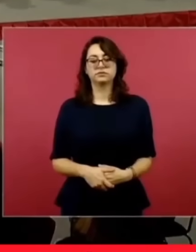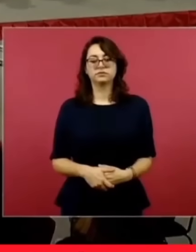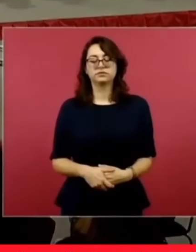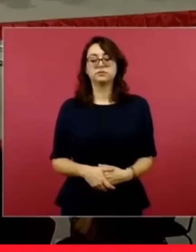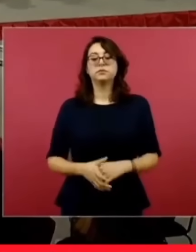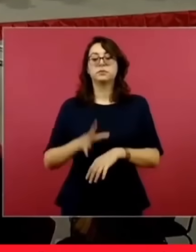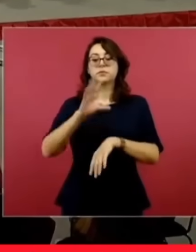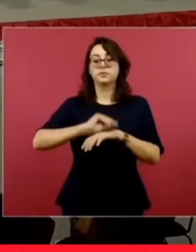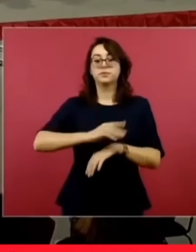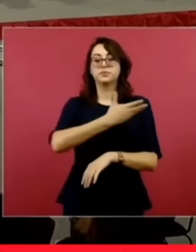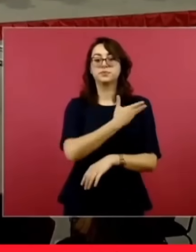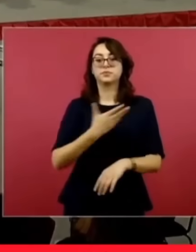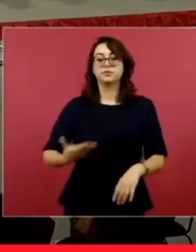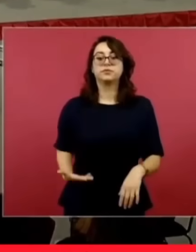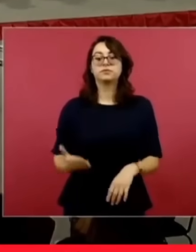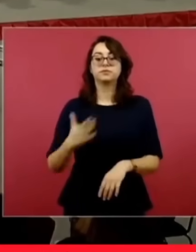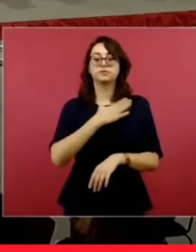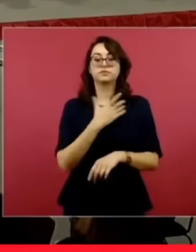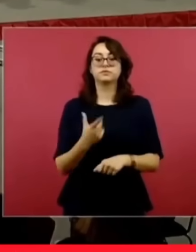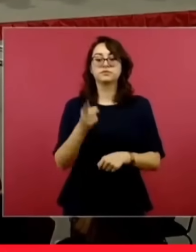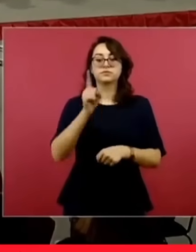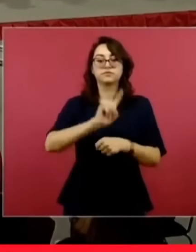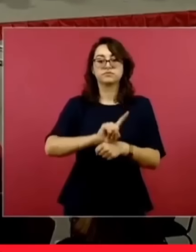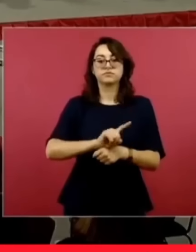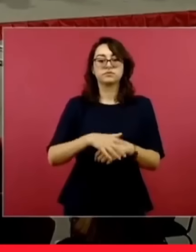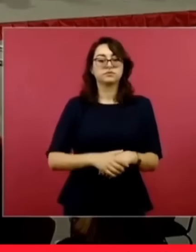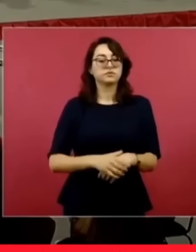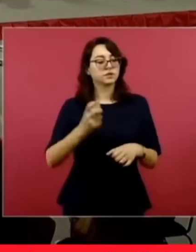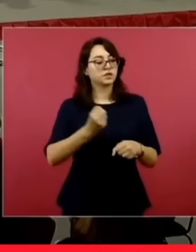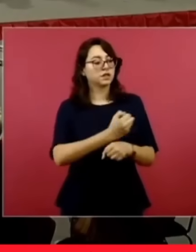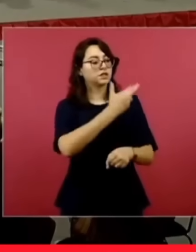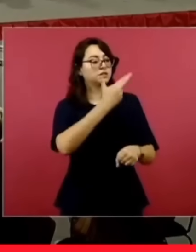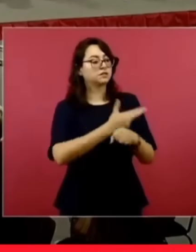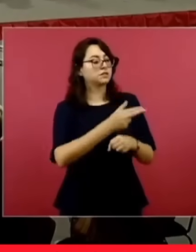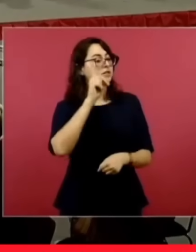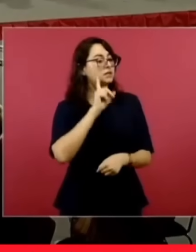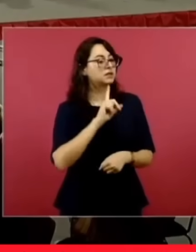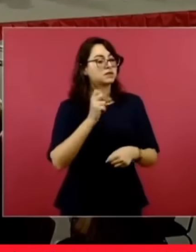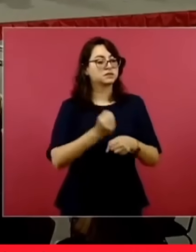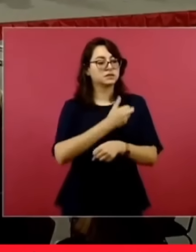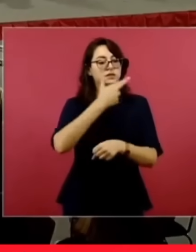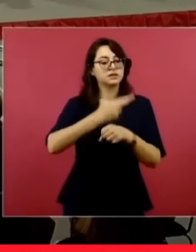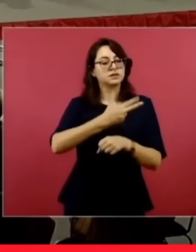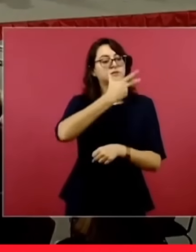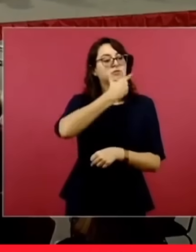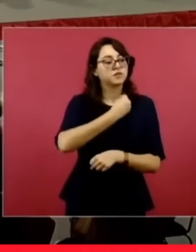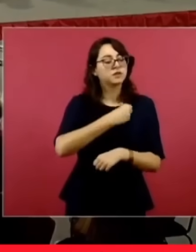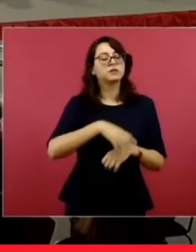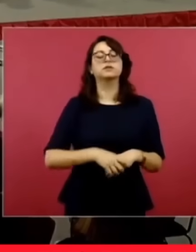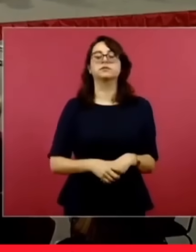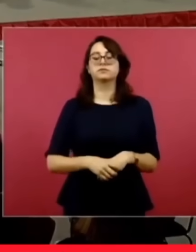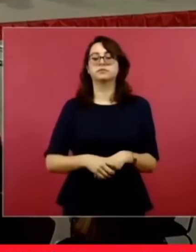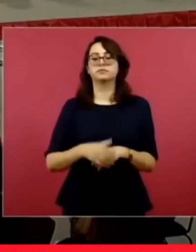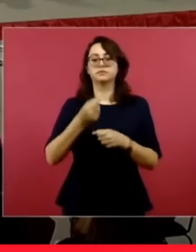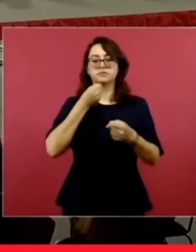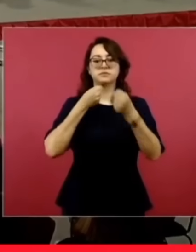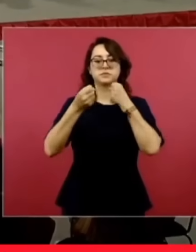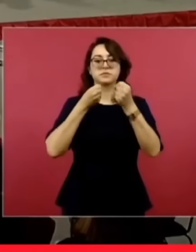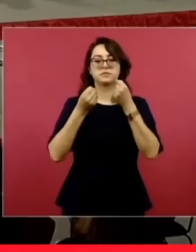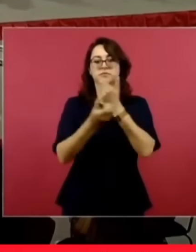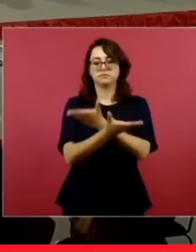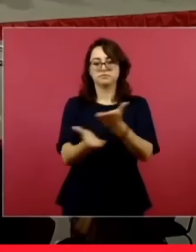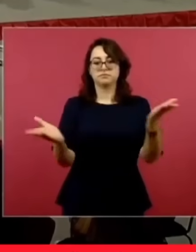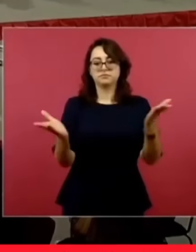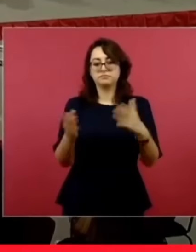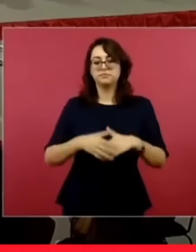Con su permiso, señor presidente, buenos días, secretarias, secretarios, y a todos los representantes de los medios de